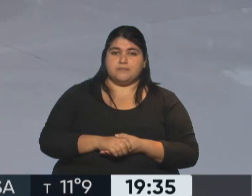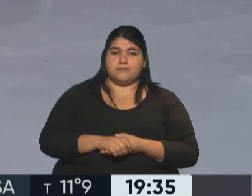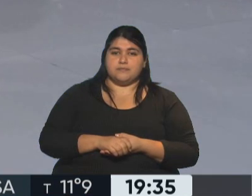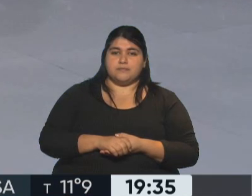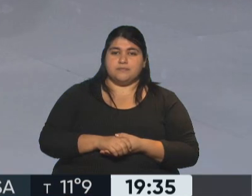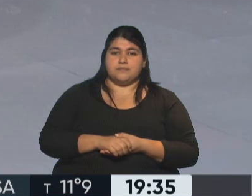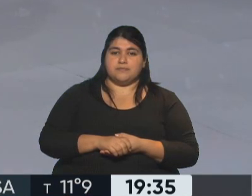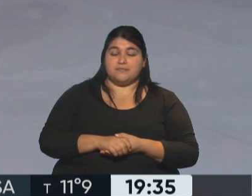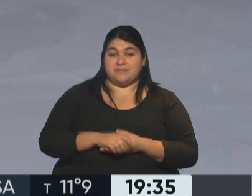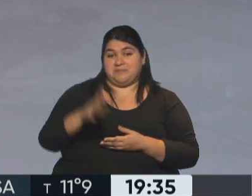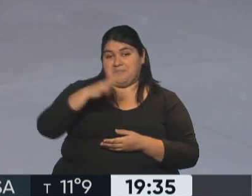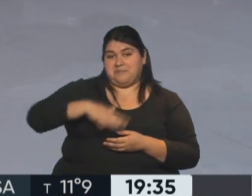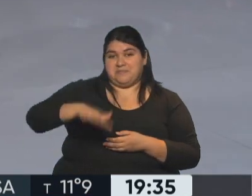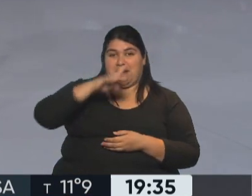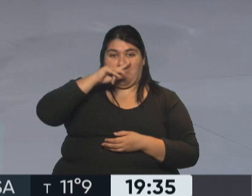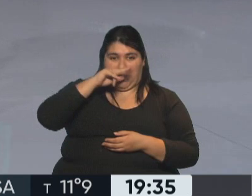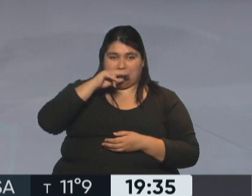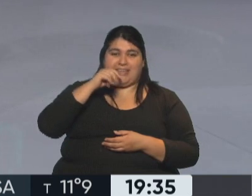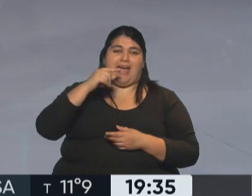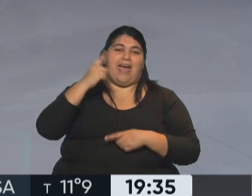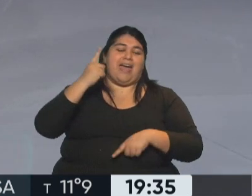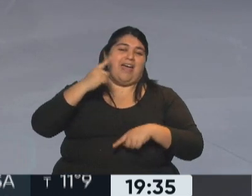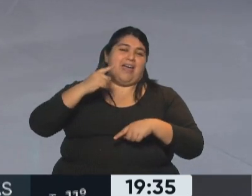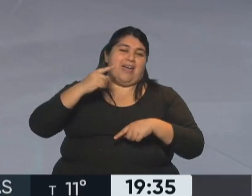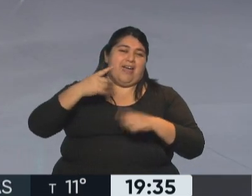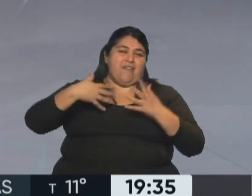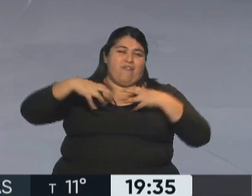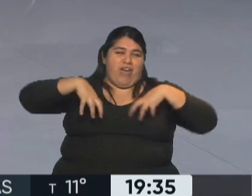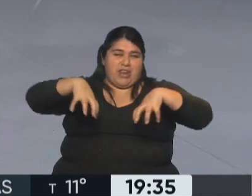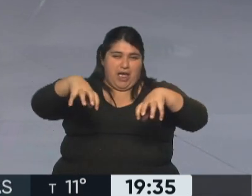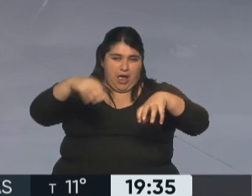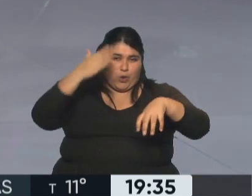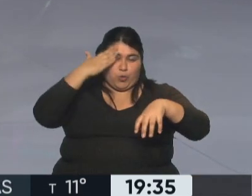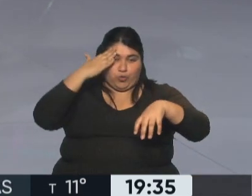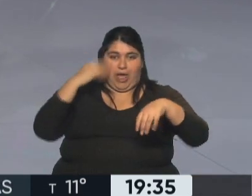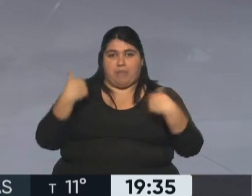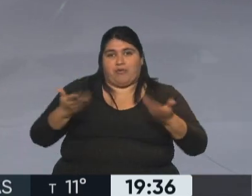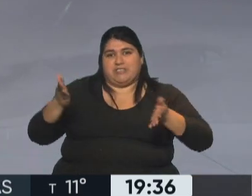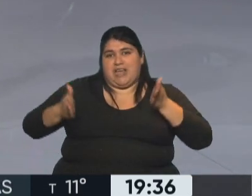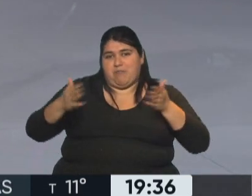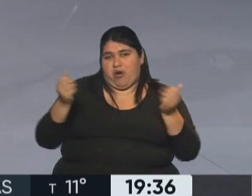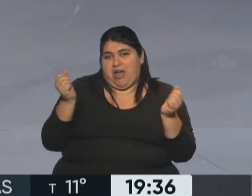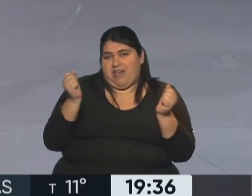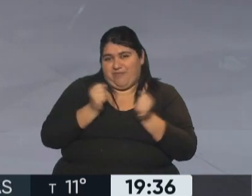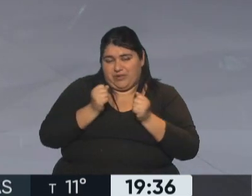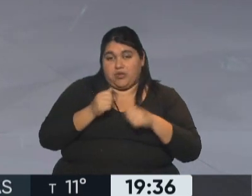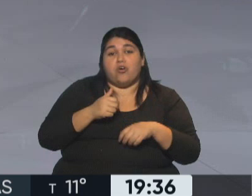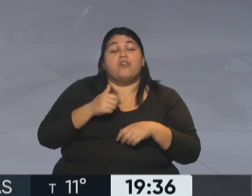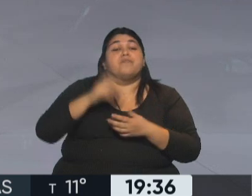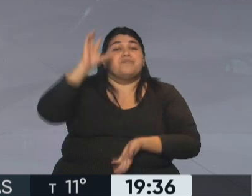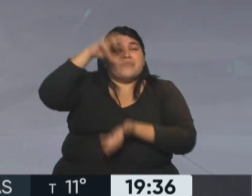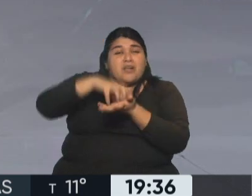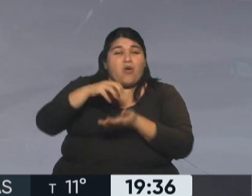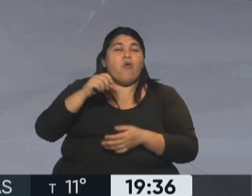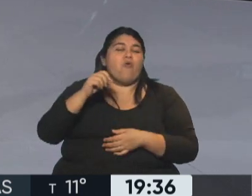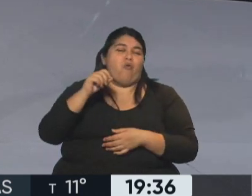nos vamos a la playa pues está haciendo una feria cultural interesantísima aprovechando también las vacaciones de invierno exactamente en el estadio único de la plata el